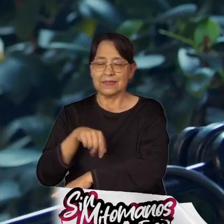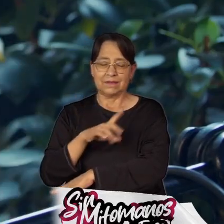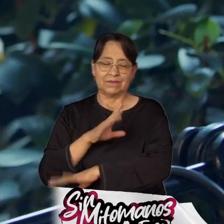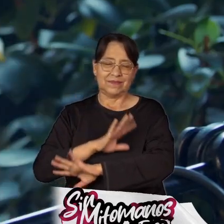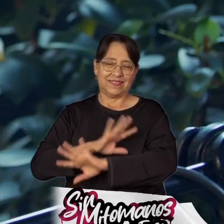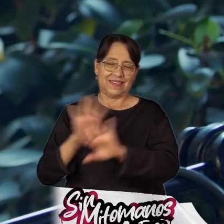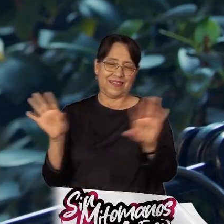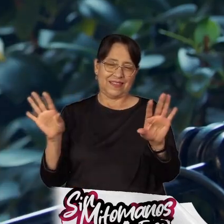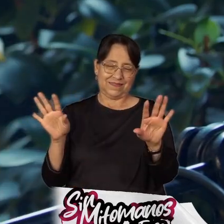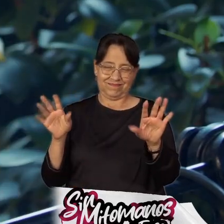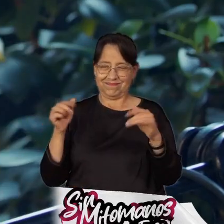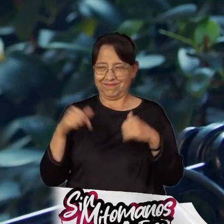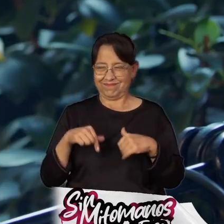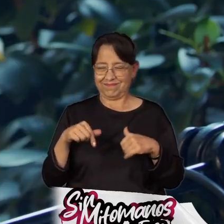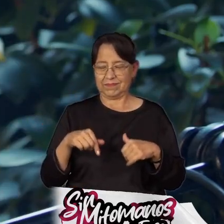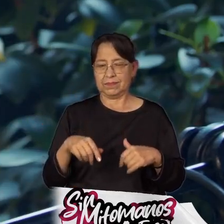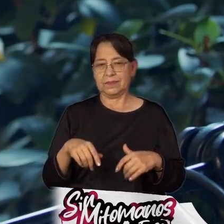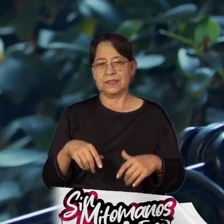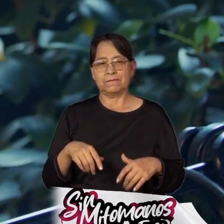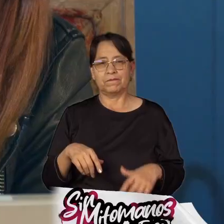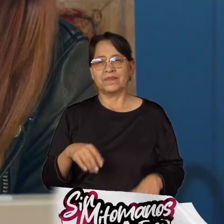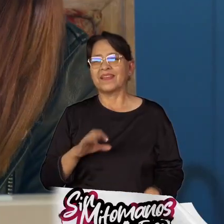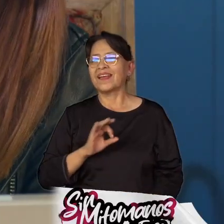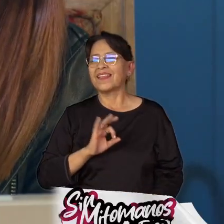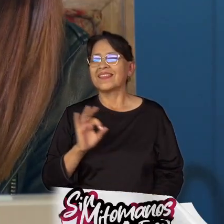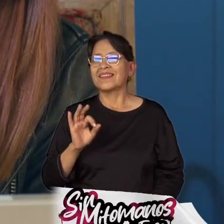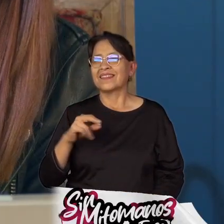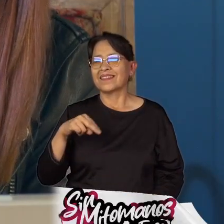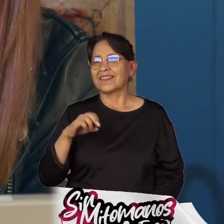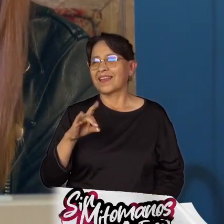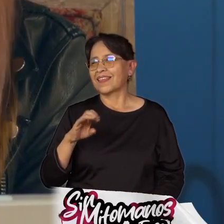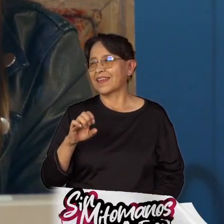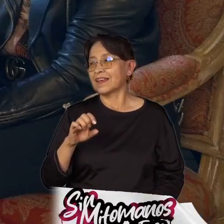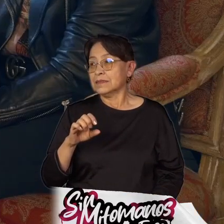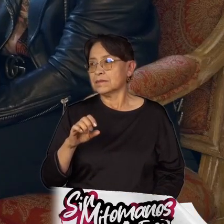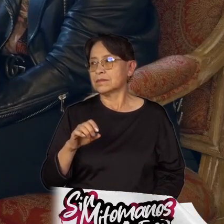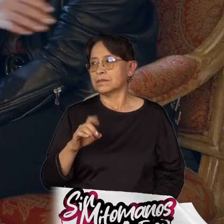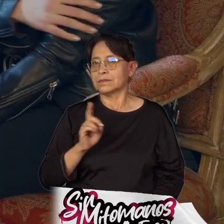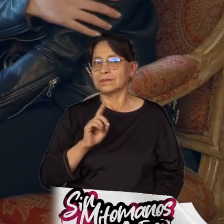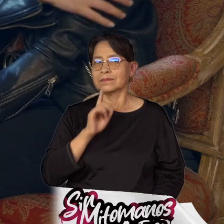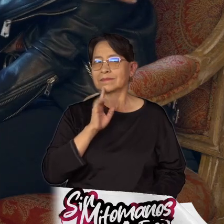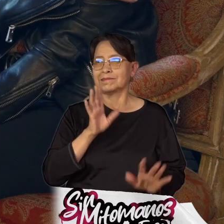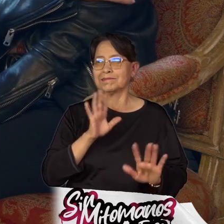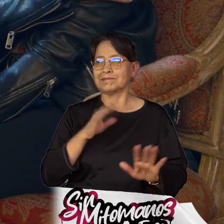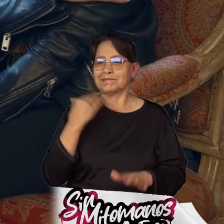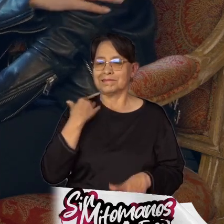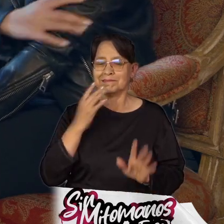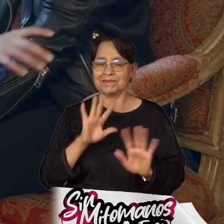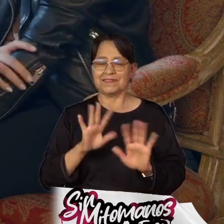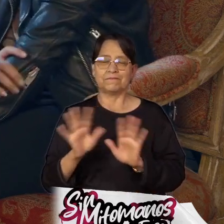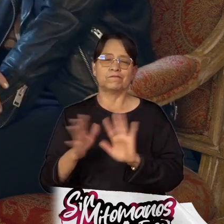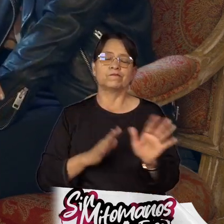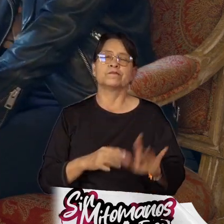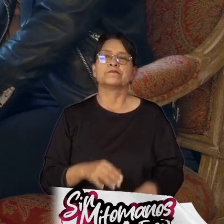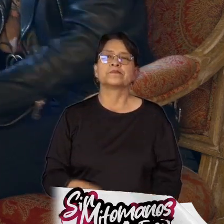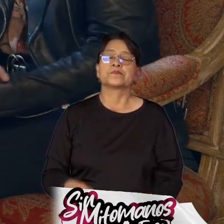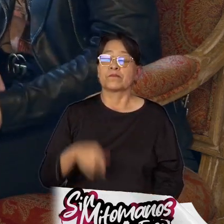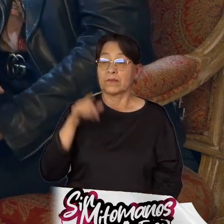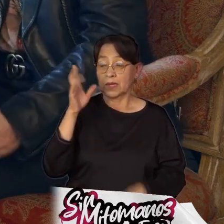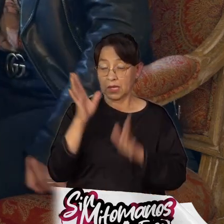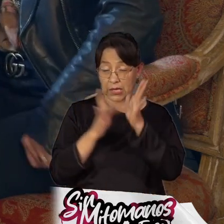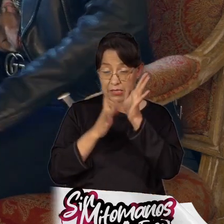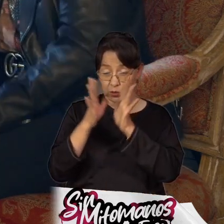nadie, como dirían acá, los nadies y las nadies. No, porque nos llevan en helicópteros que no merecen. Él